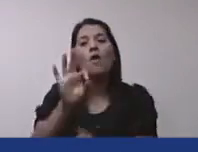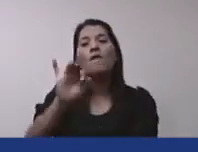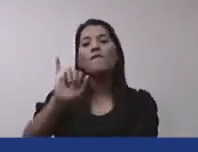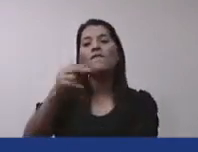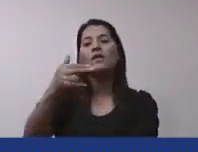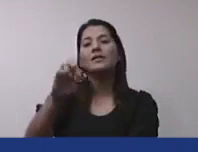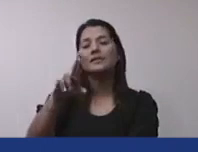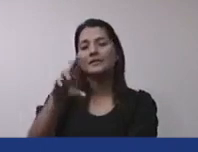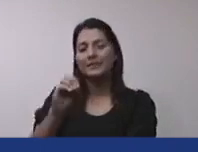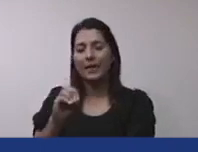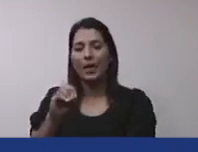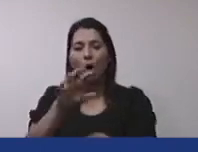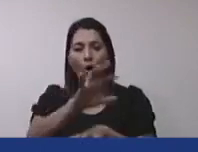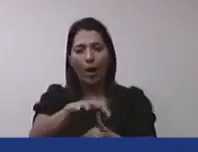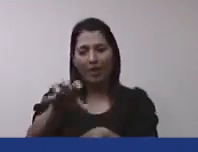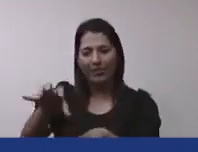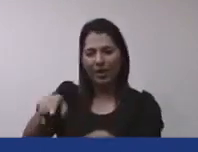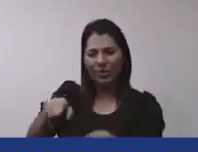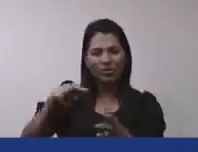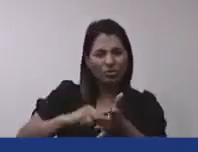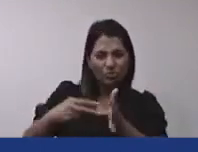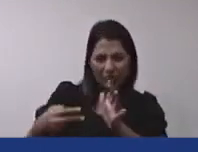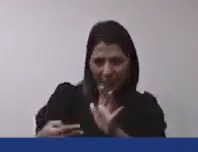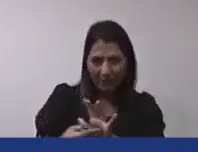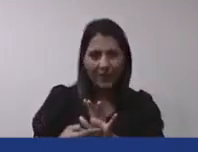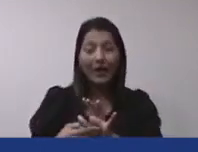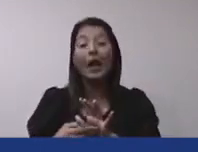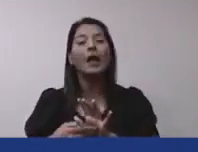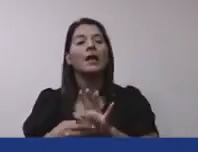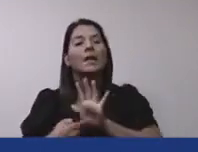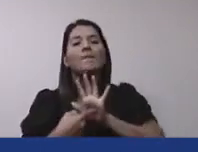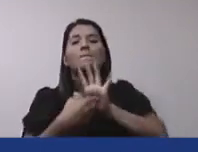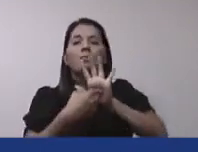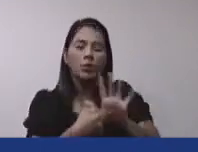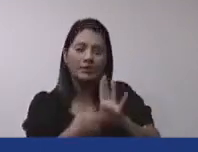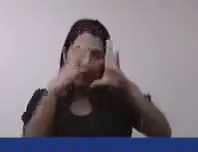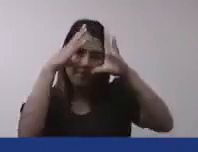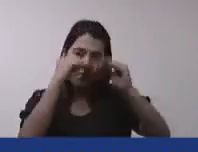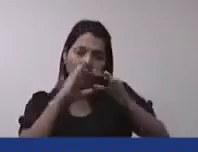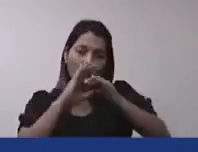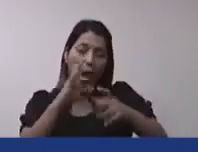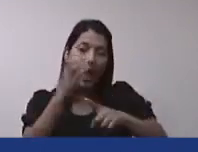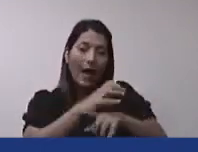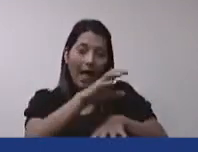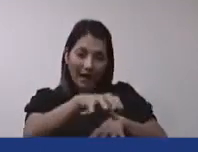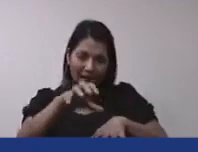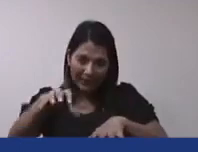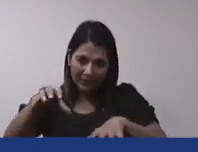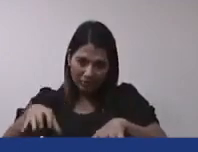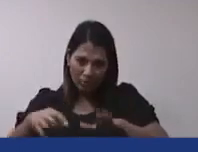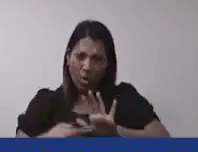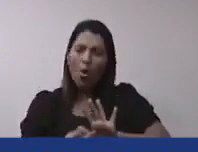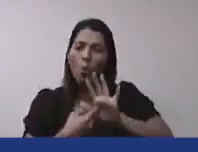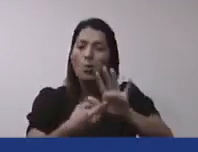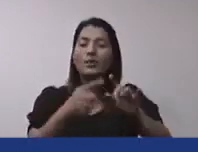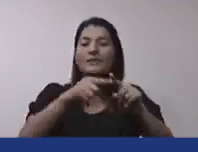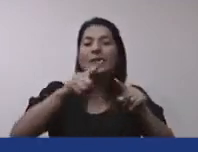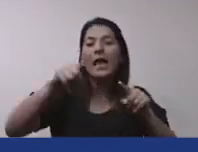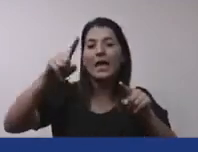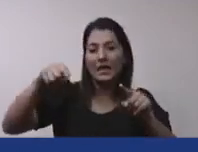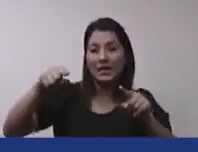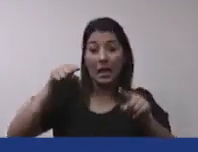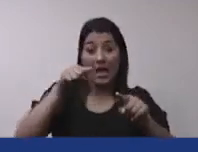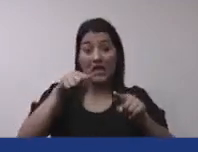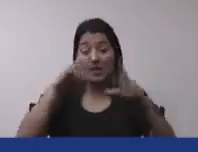cantonal, radiografía de la situación de cada cantón en índices y variables del mayor interés para